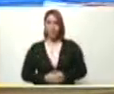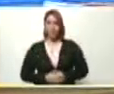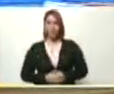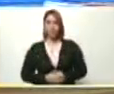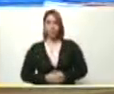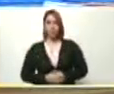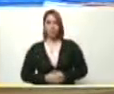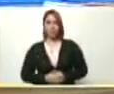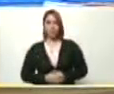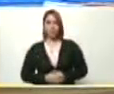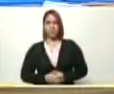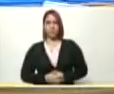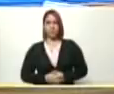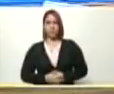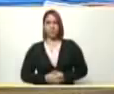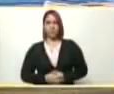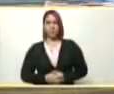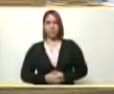próxima.